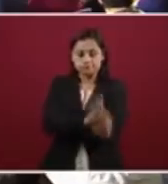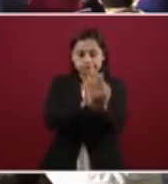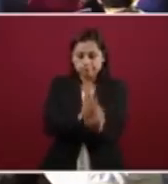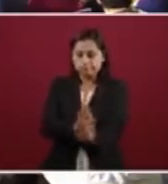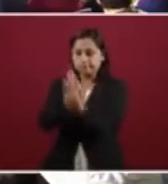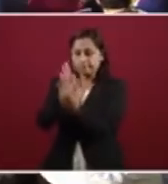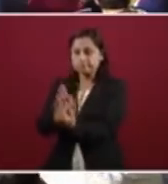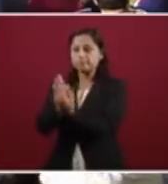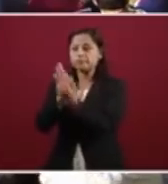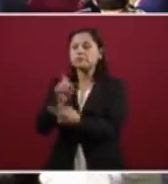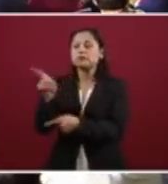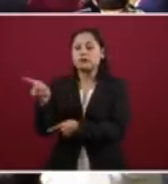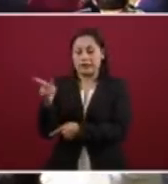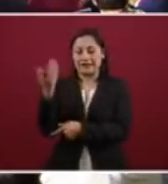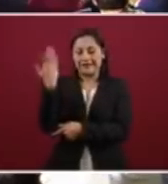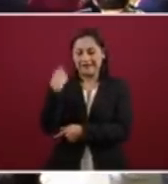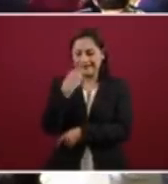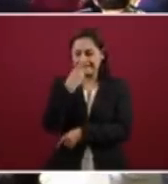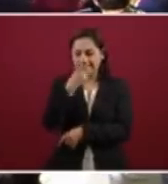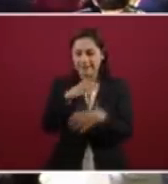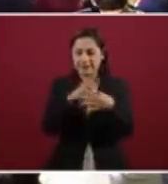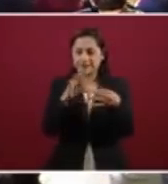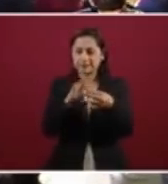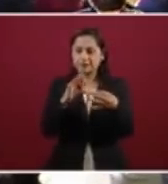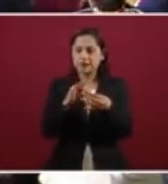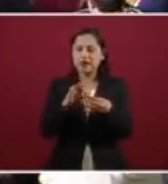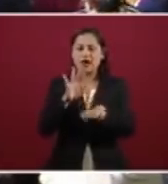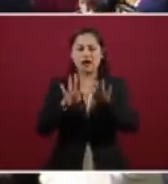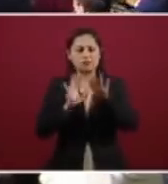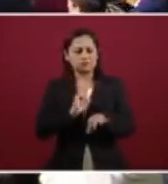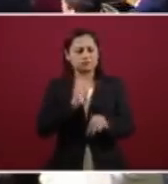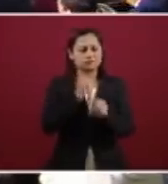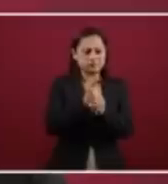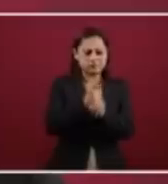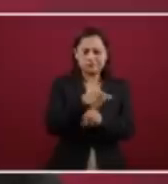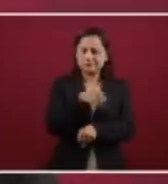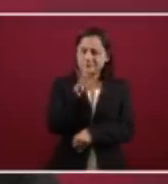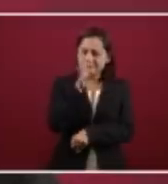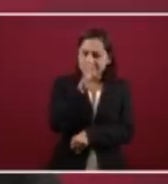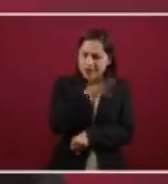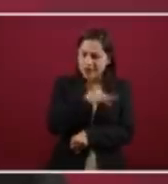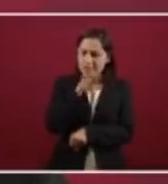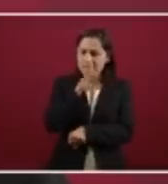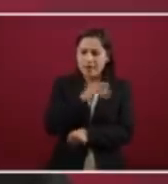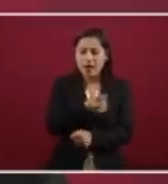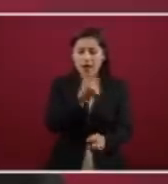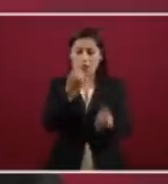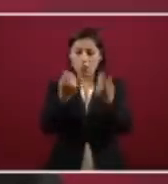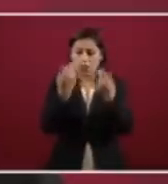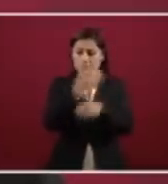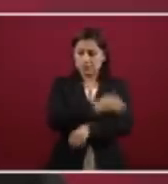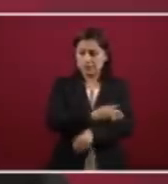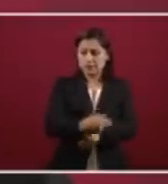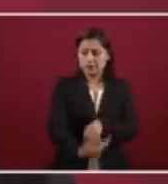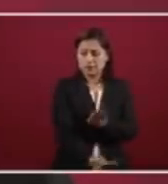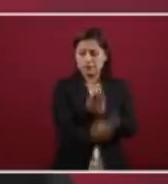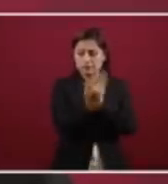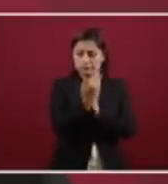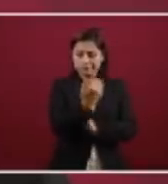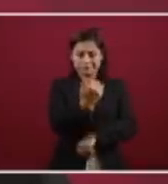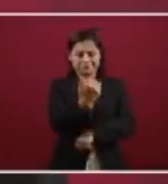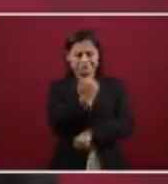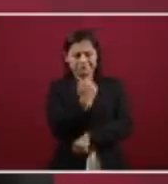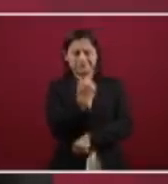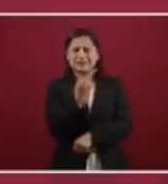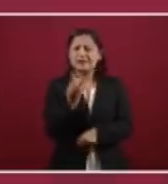subsecretario, nos encontramos mucha información de inconsistencias, familias que nos comentan que no han recibido el